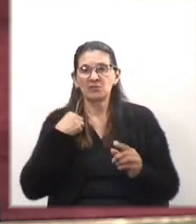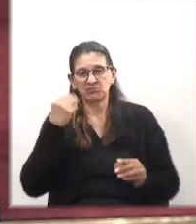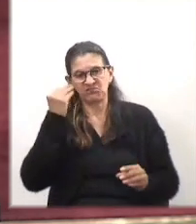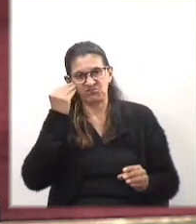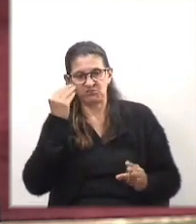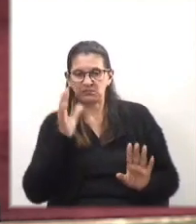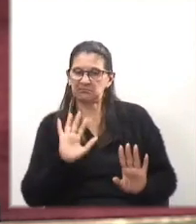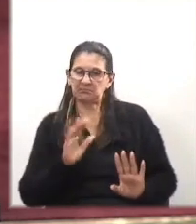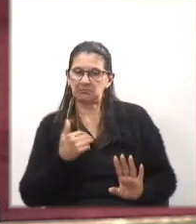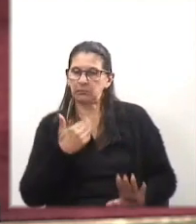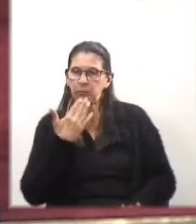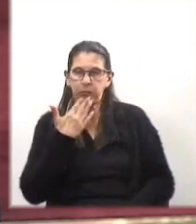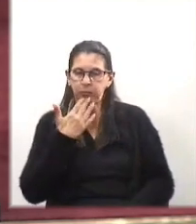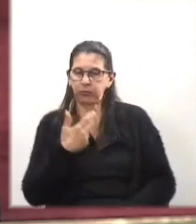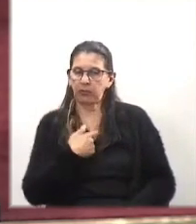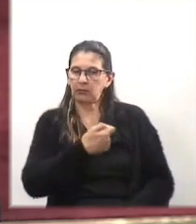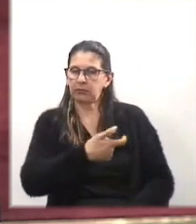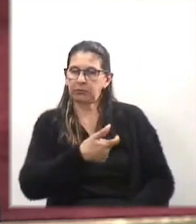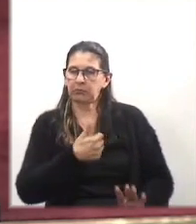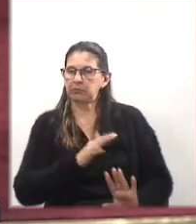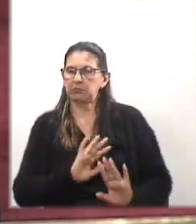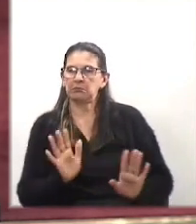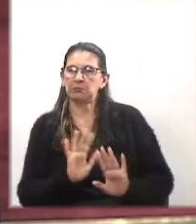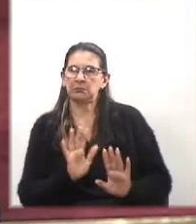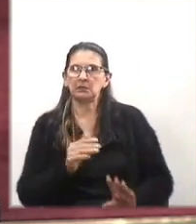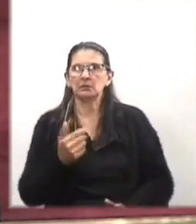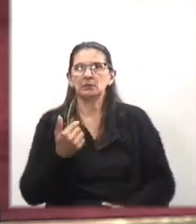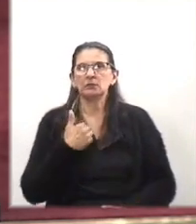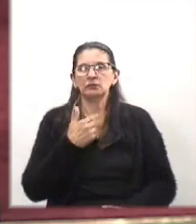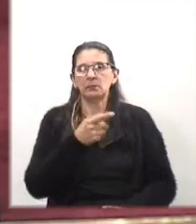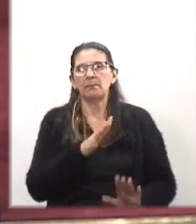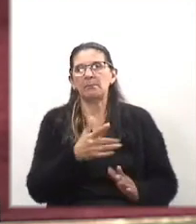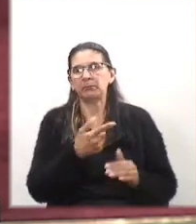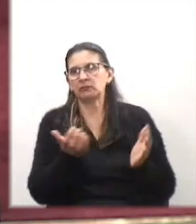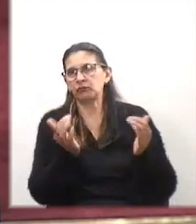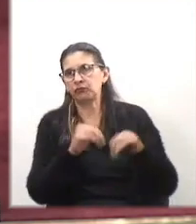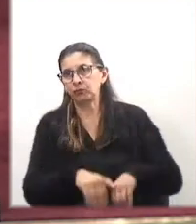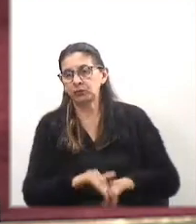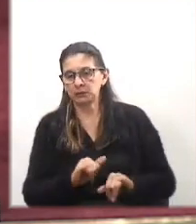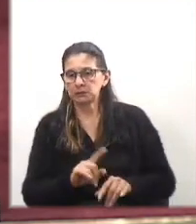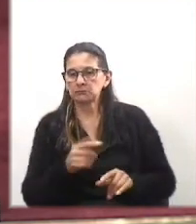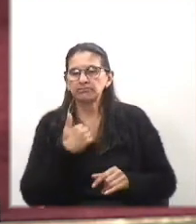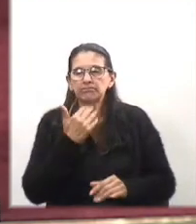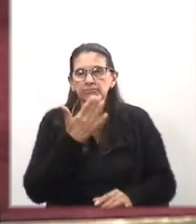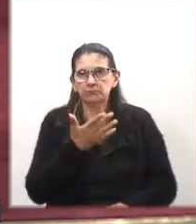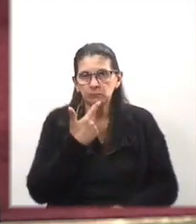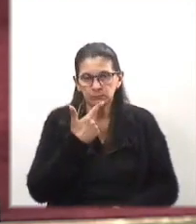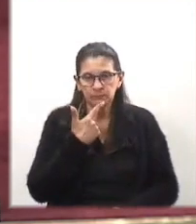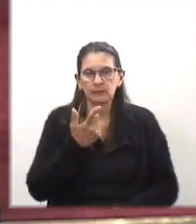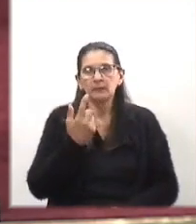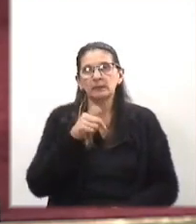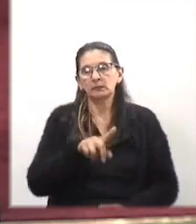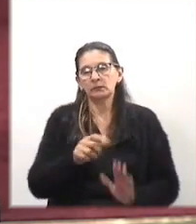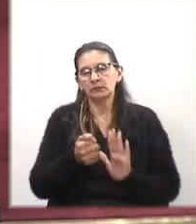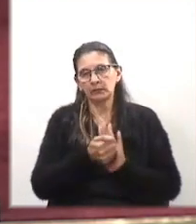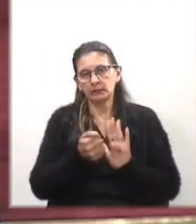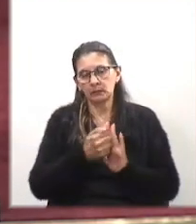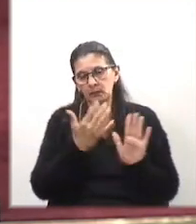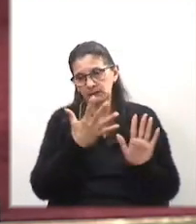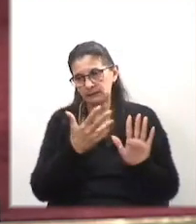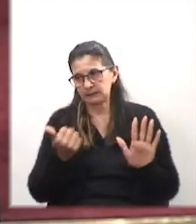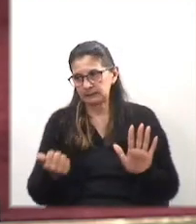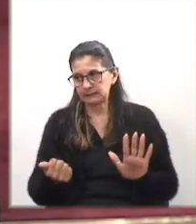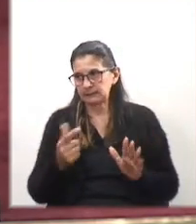desconfianza que les genera aportar a la caja que hoy ven como fundida. En el artículo 56